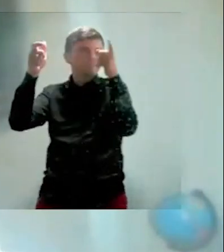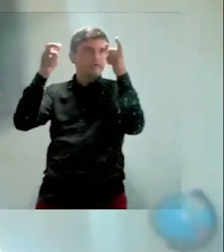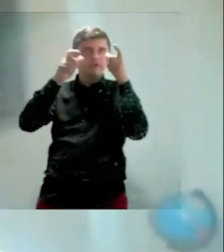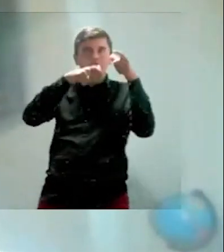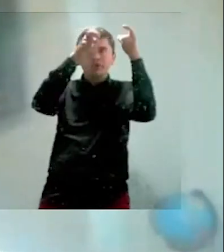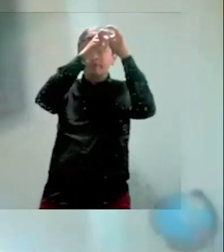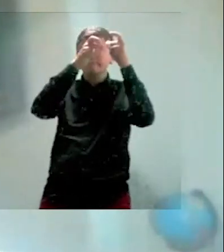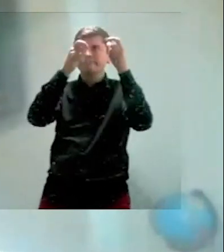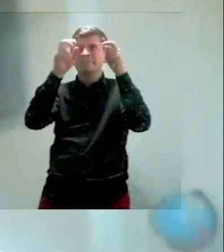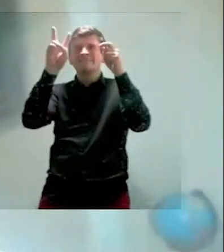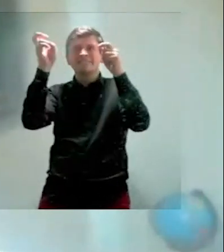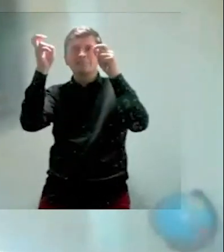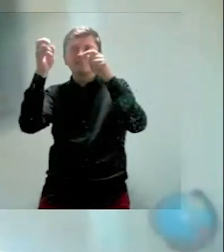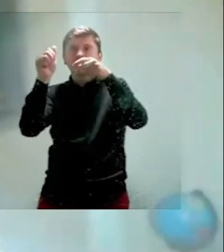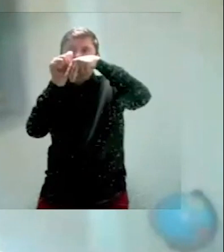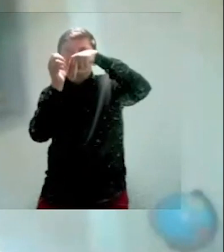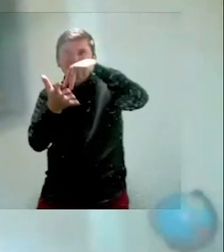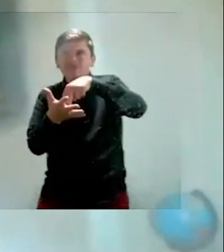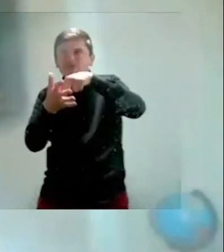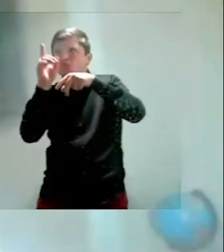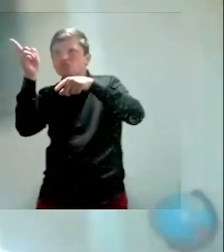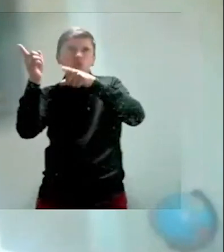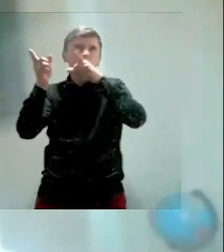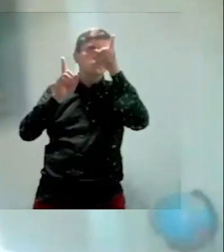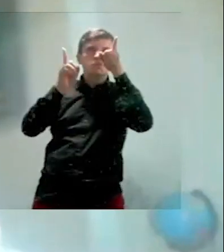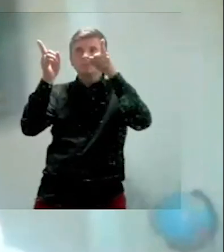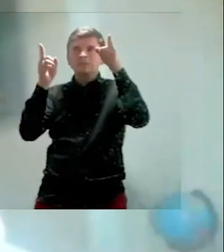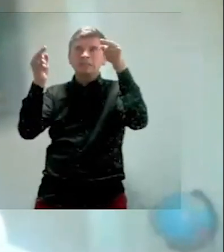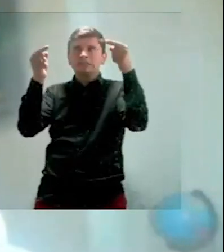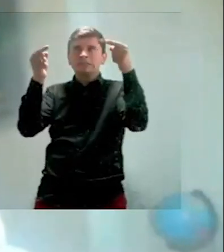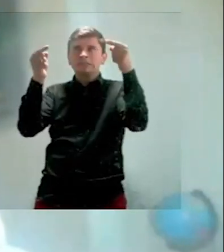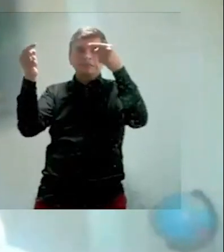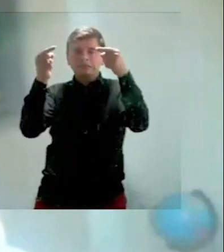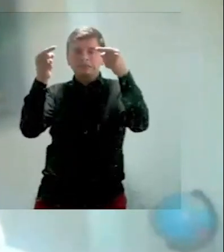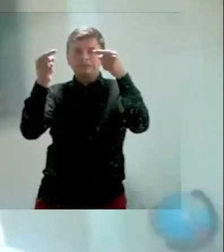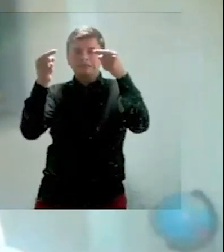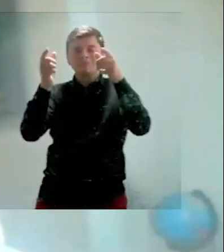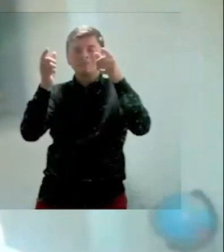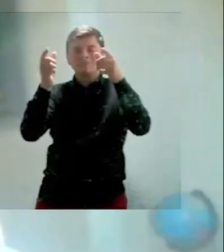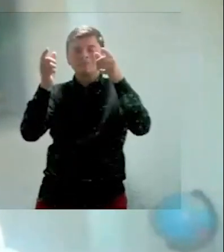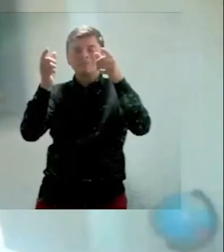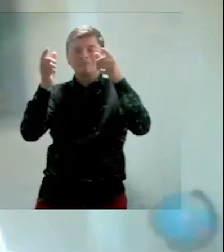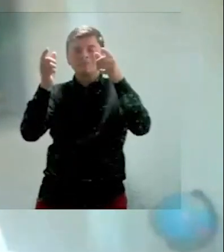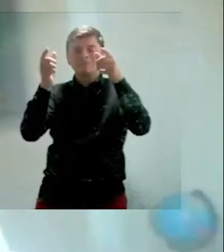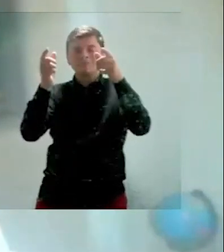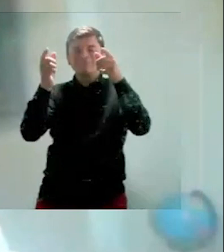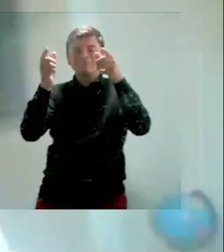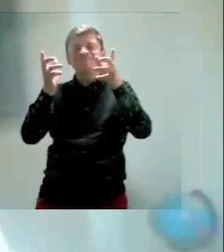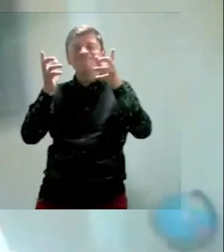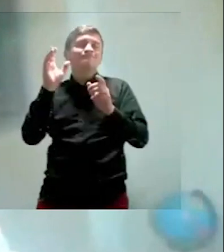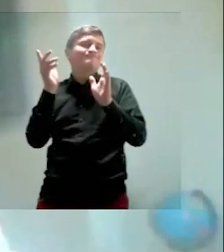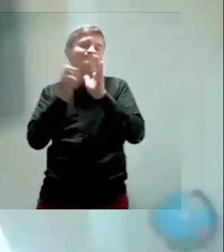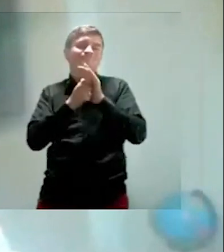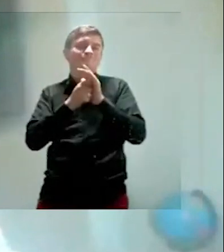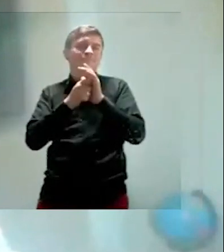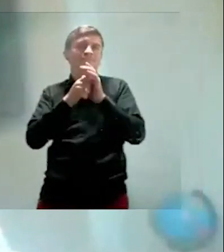los órganos de cierre y los órganos en las cúspides de cada una de las jurisdicciones, en la